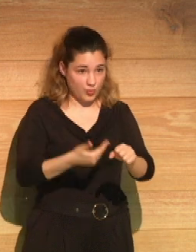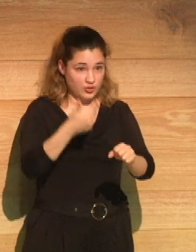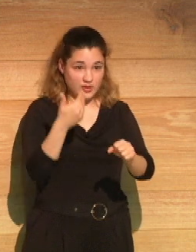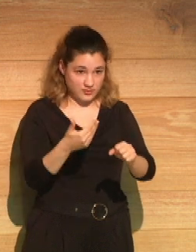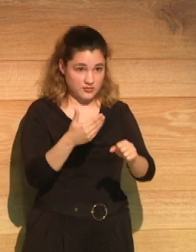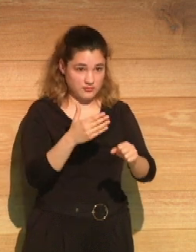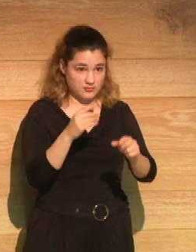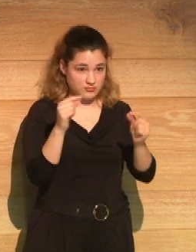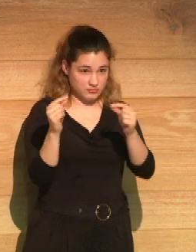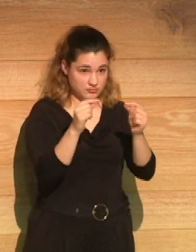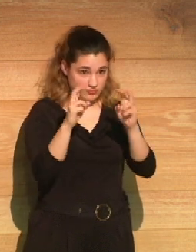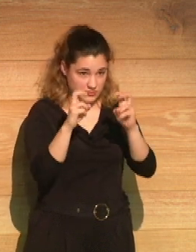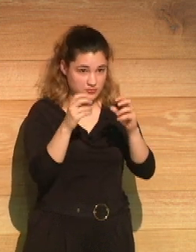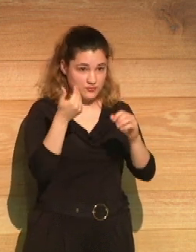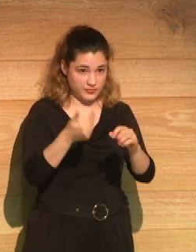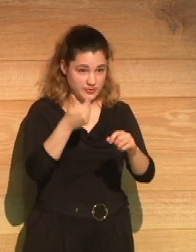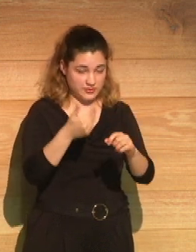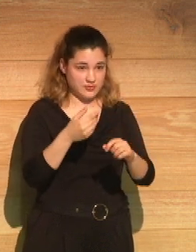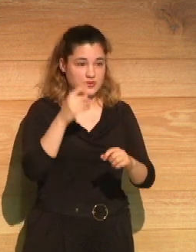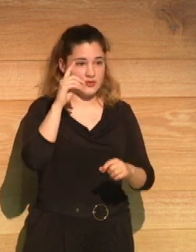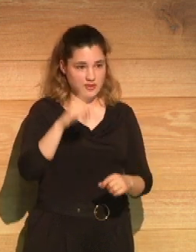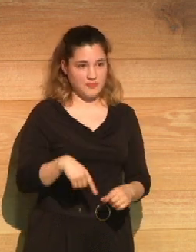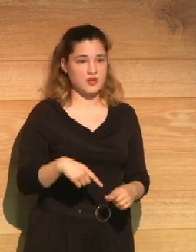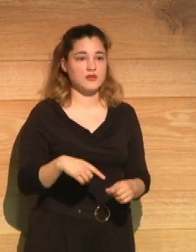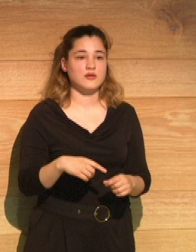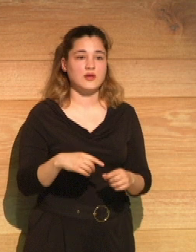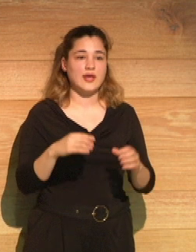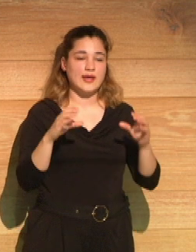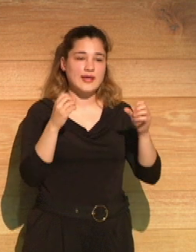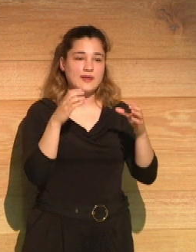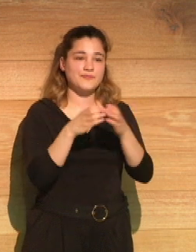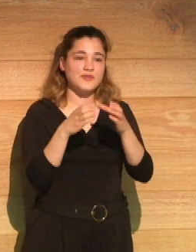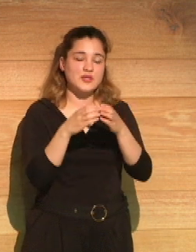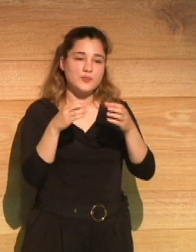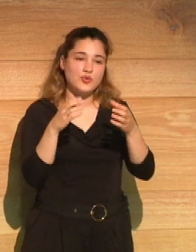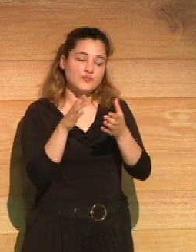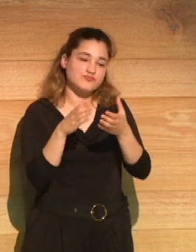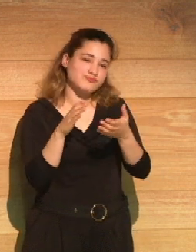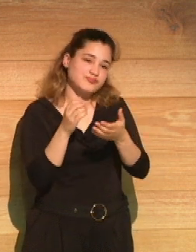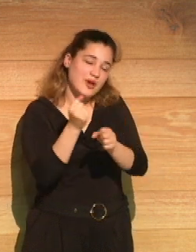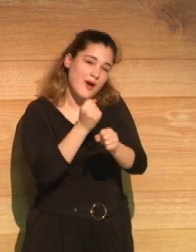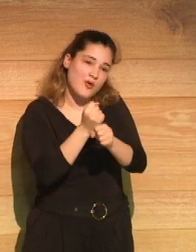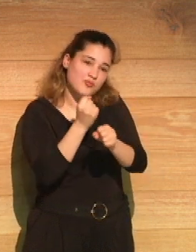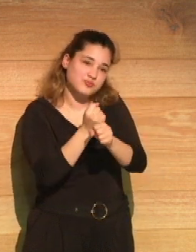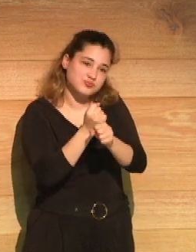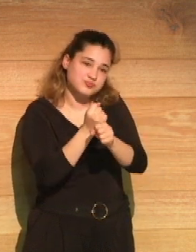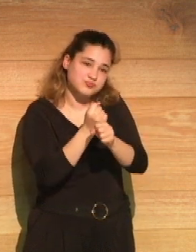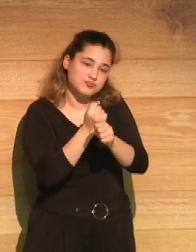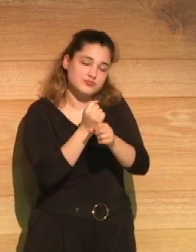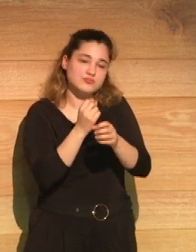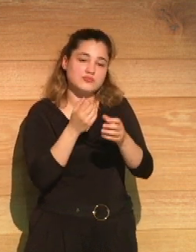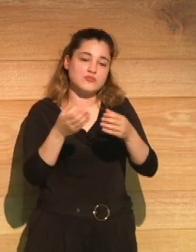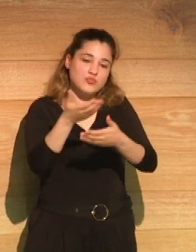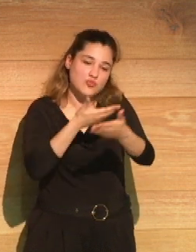a discutir, pero sobre todo que las lleven de vuelta a sus equipos de trabajo, que piensen, que